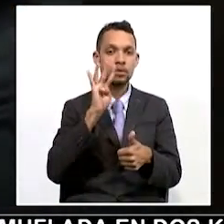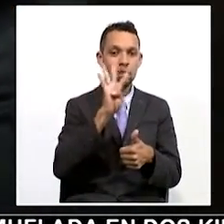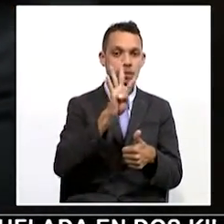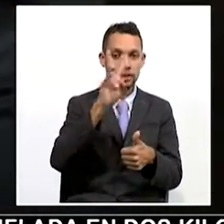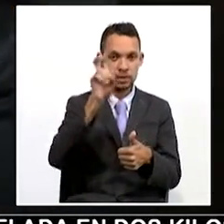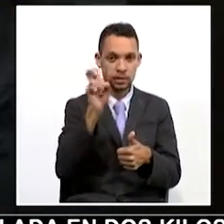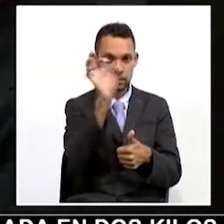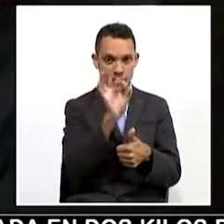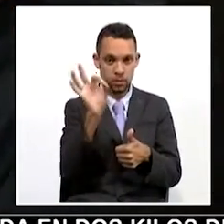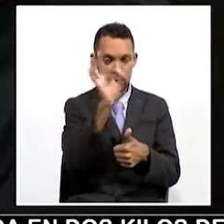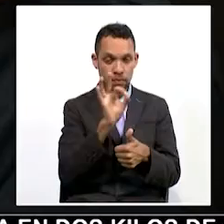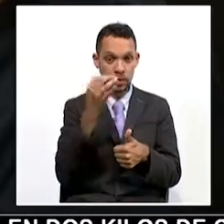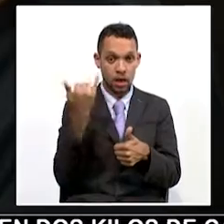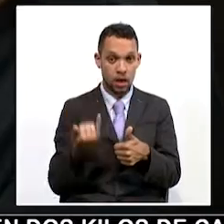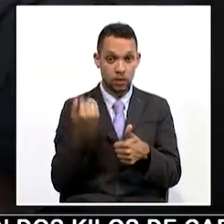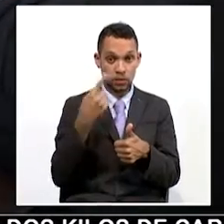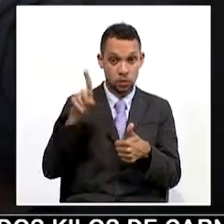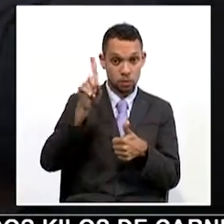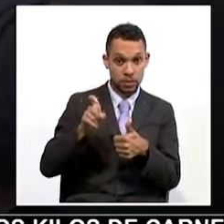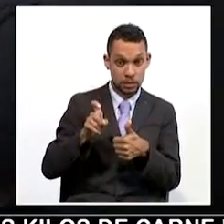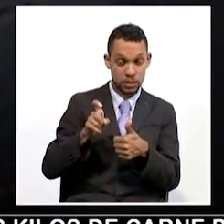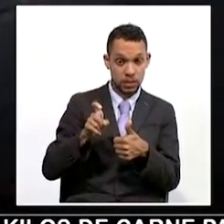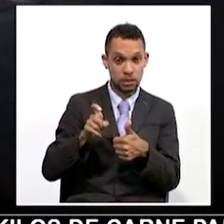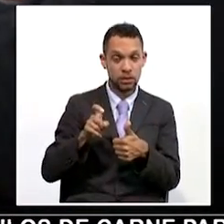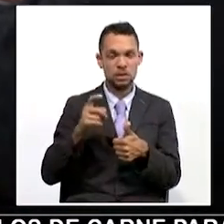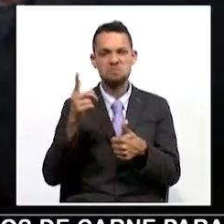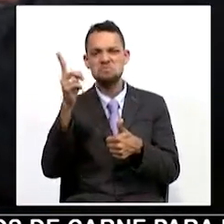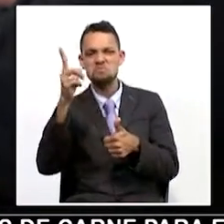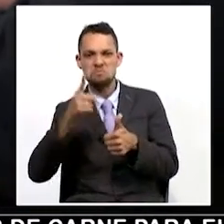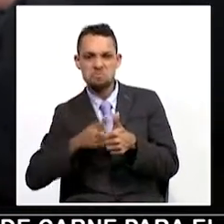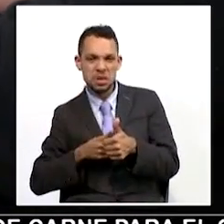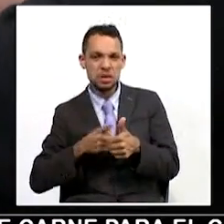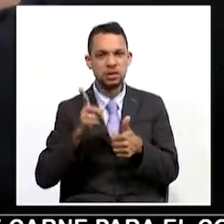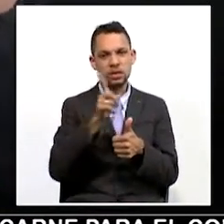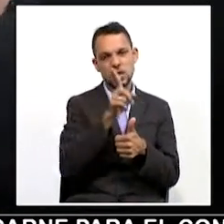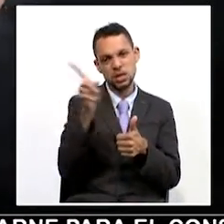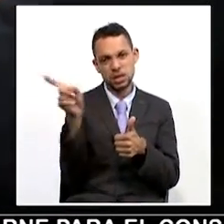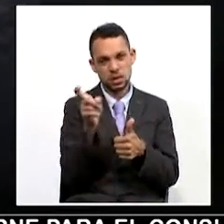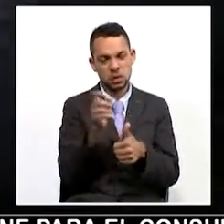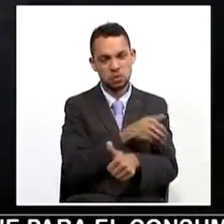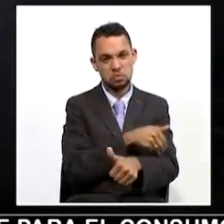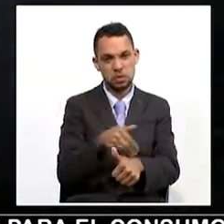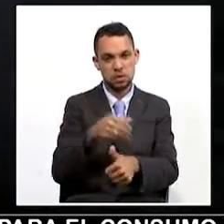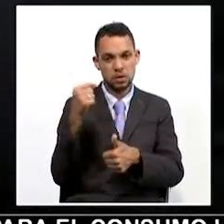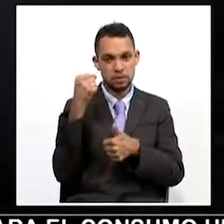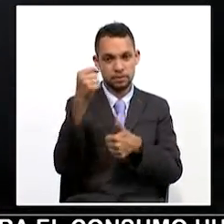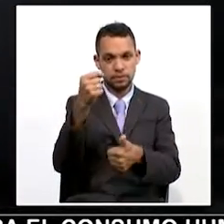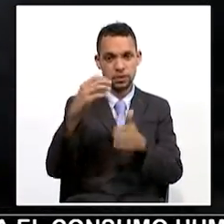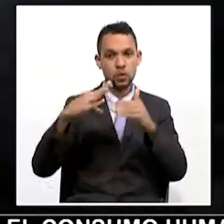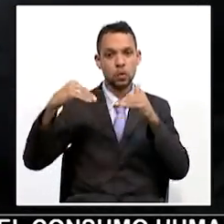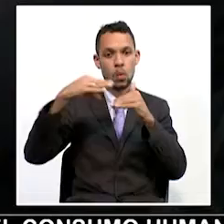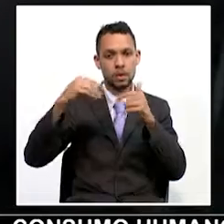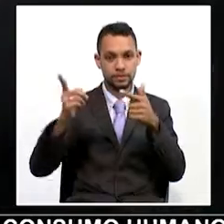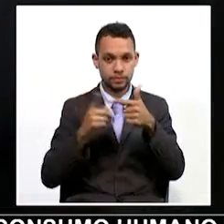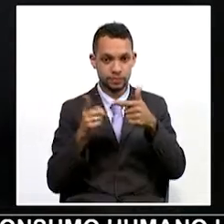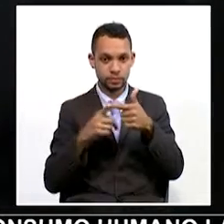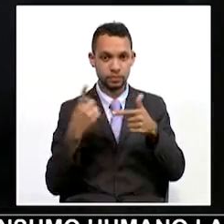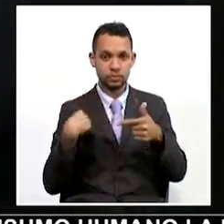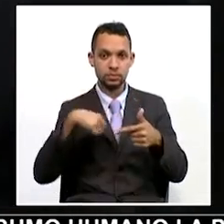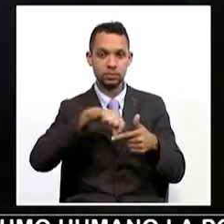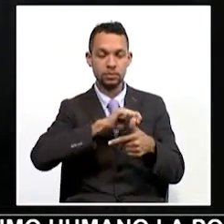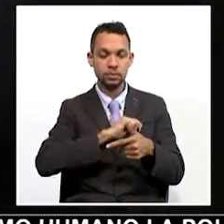47%, que para el 2016 representaron 1.600 millones de dólares. El segundo lugar lo ocupa España, con